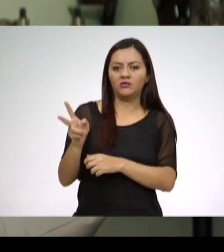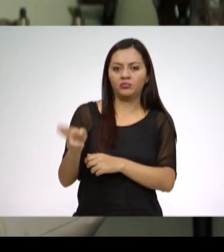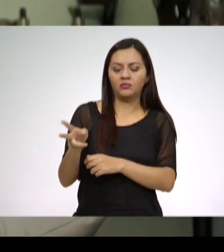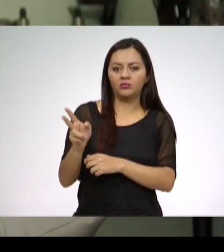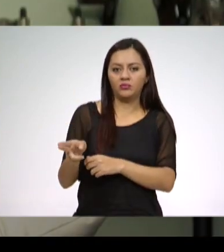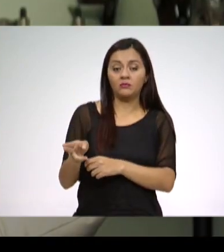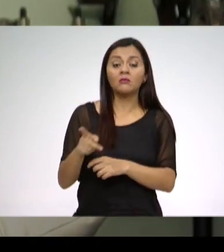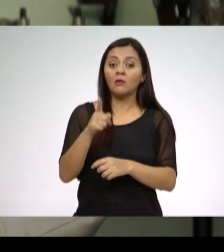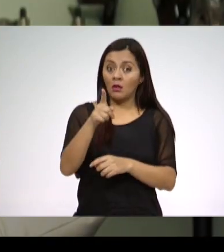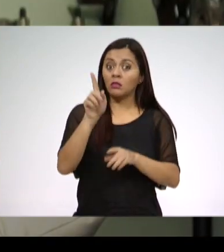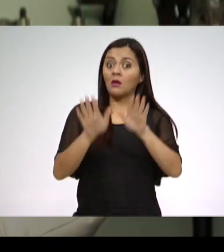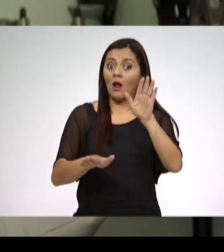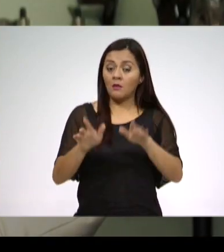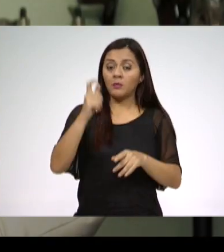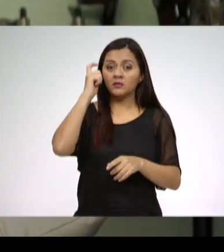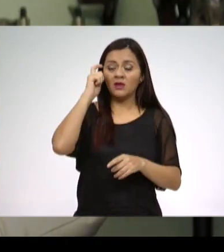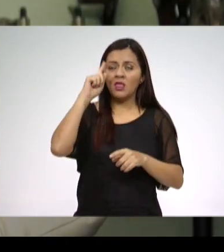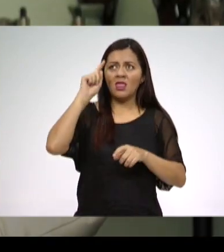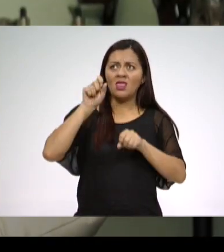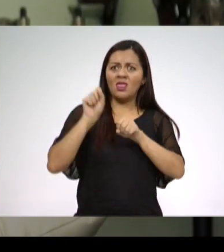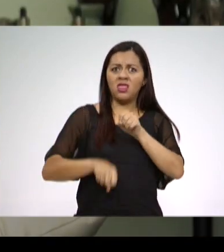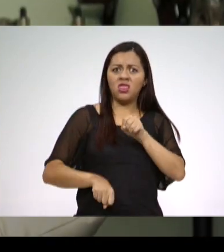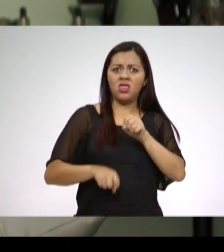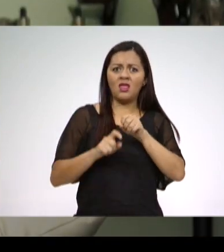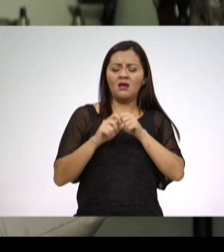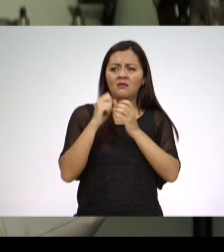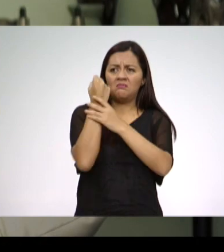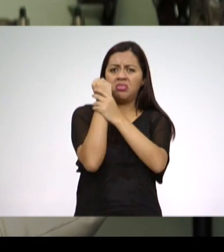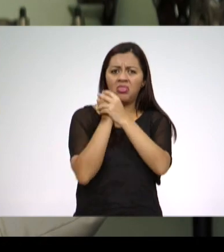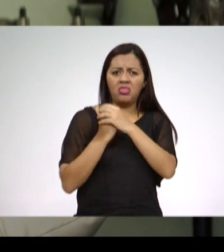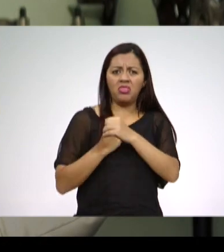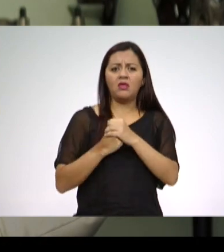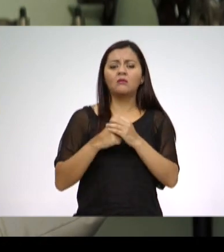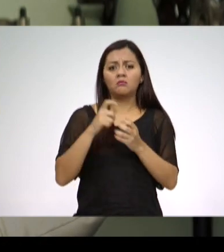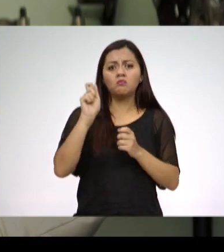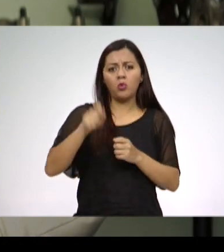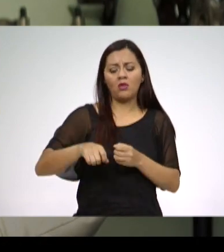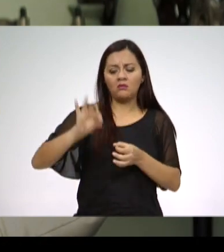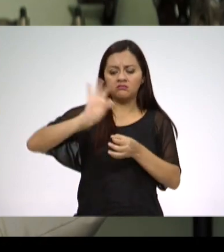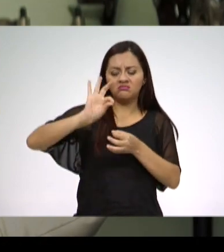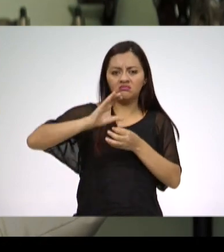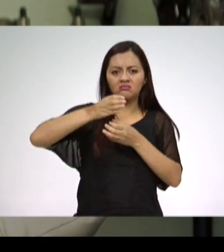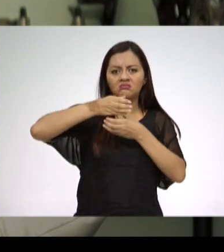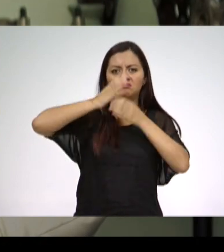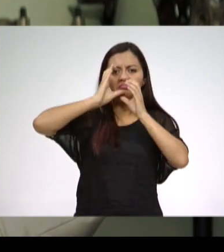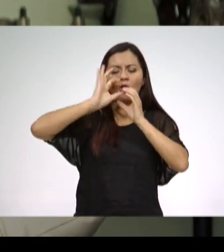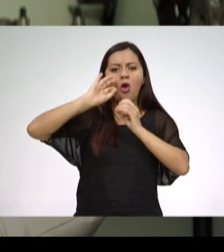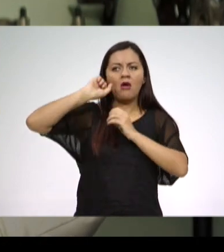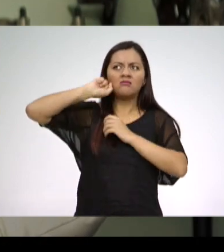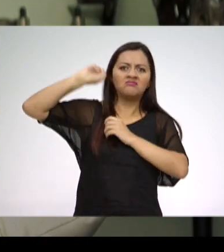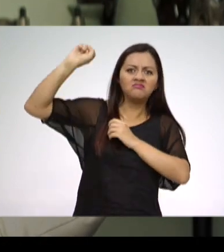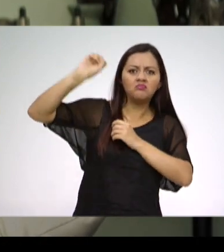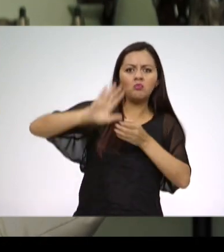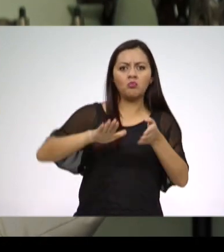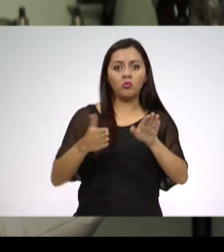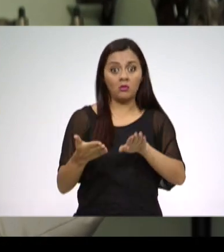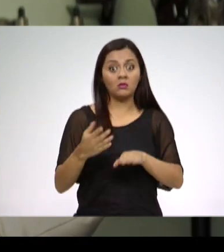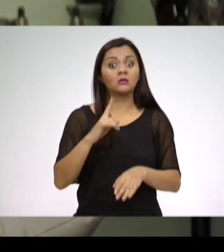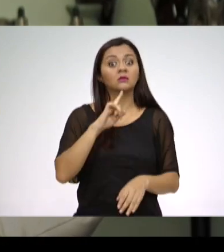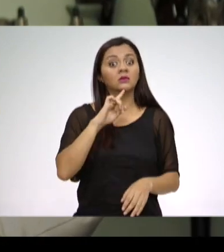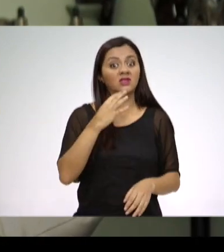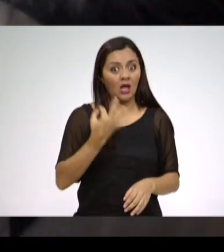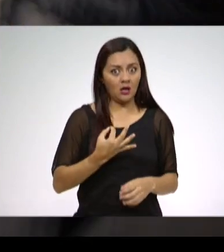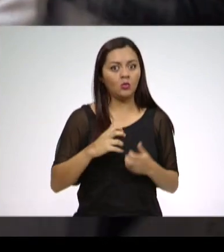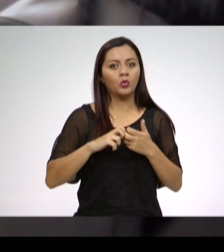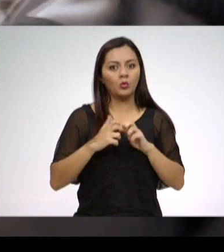generado suicidios y grandes problemas de depresión en los chicos que lo padecen. Por lo tanto, es una cosa a tomar en cuenta y es un serio problema social